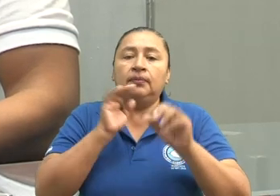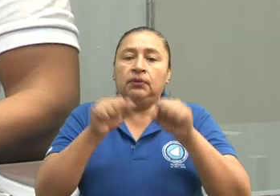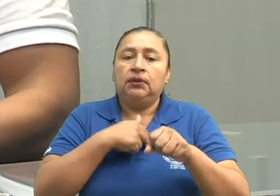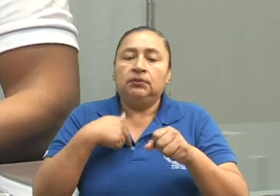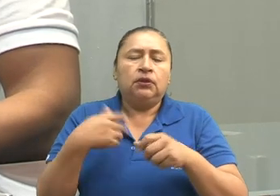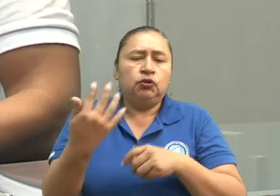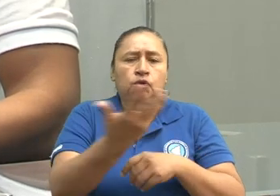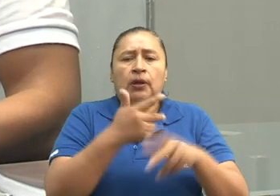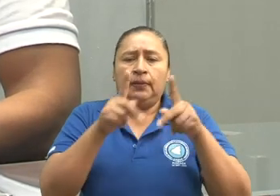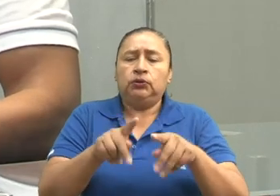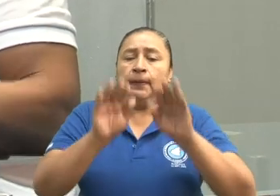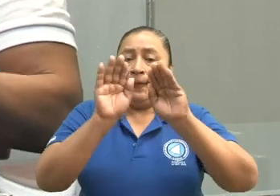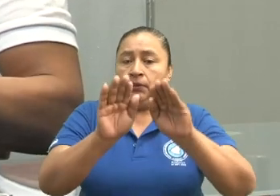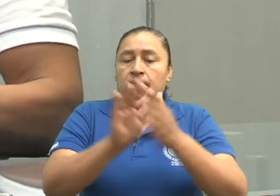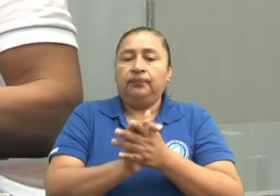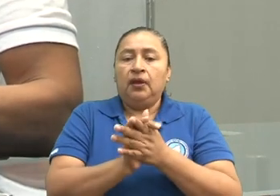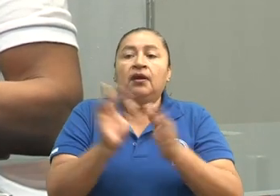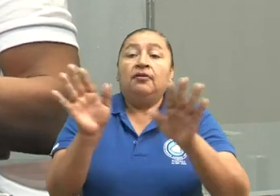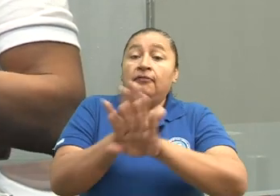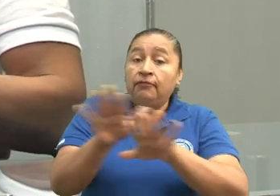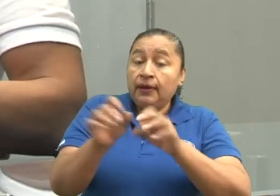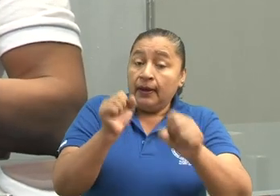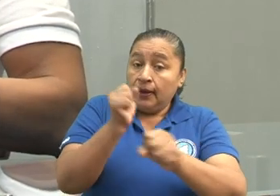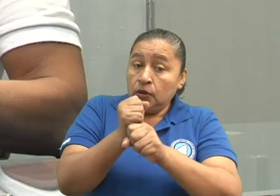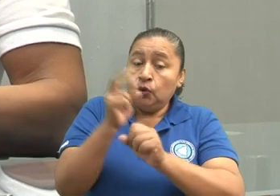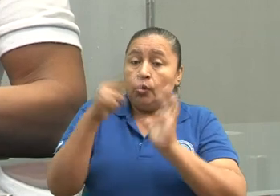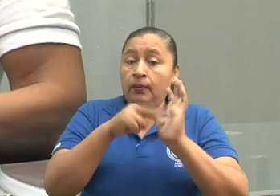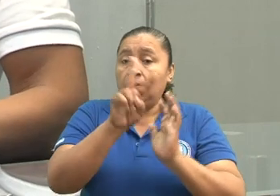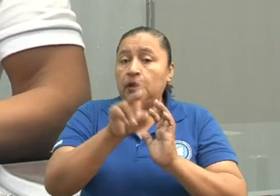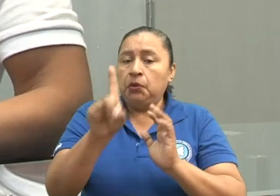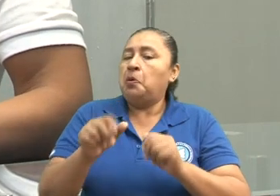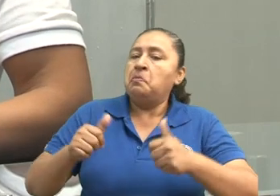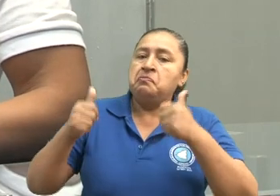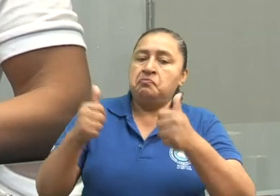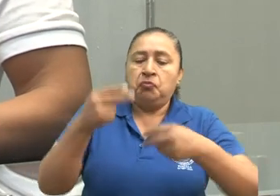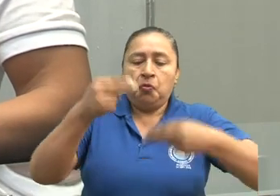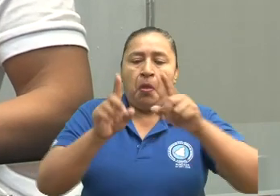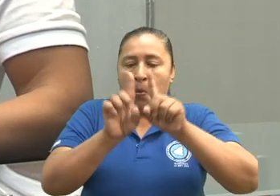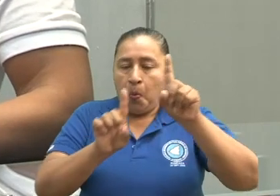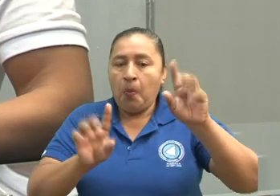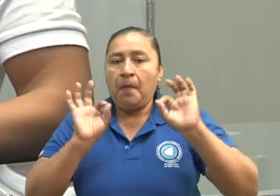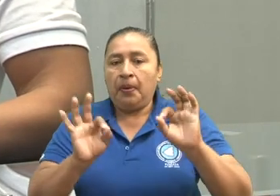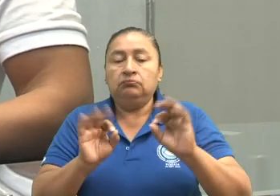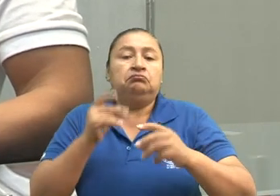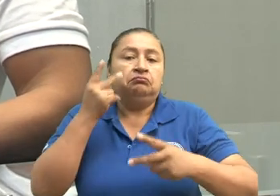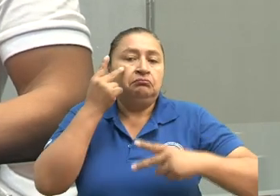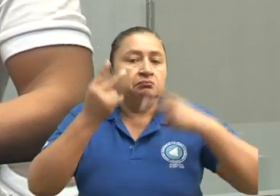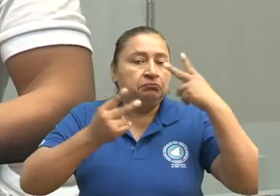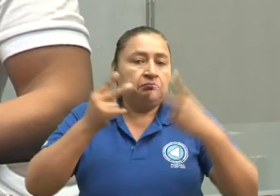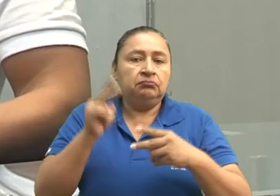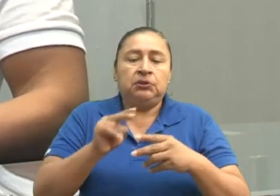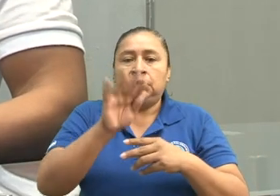A todos, bendiciones. Cerramos el año 2021 con buenos números. Visitas que pasaron